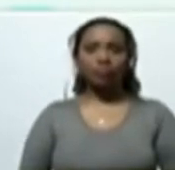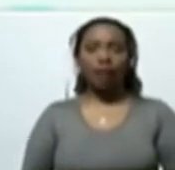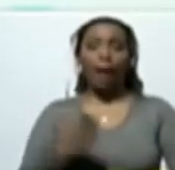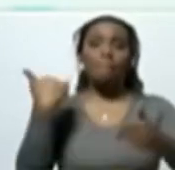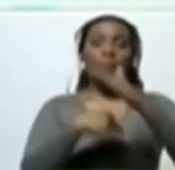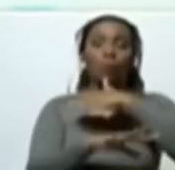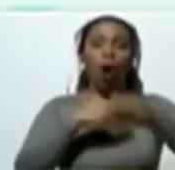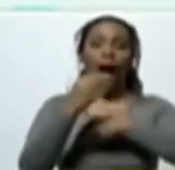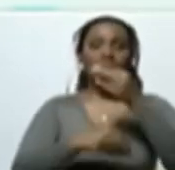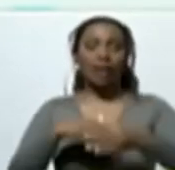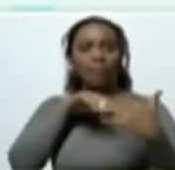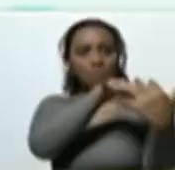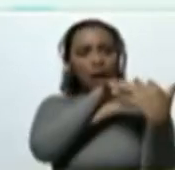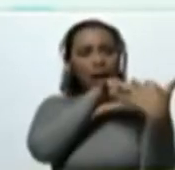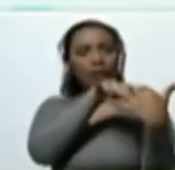Vamos a dar una batalla